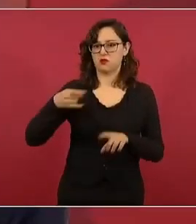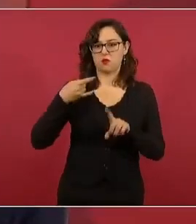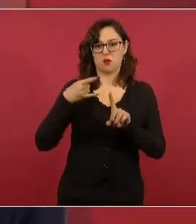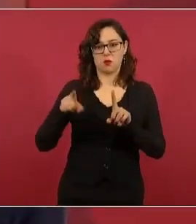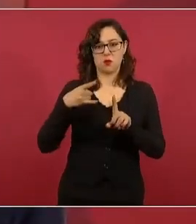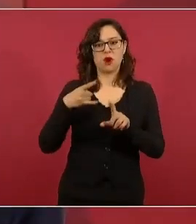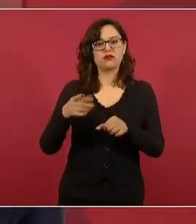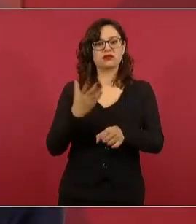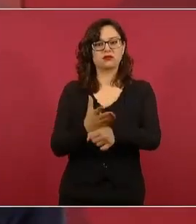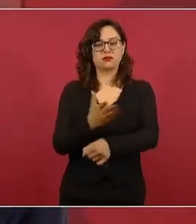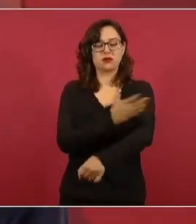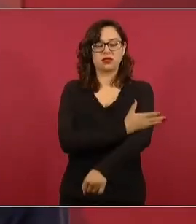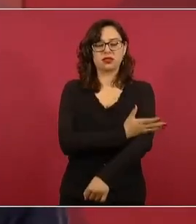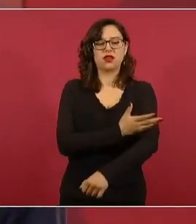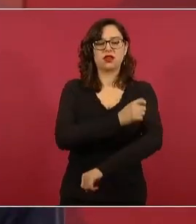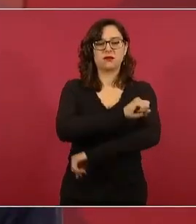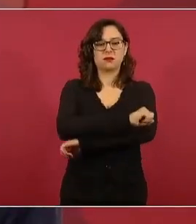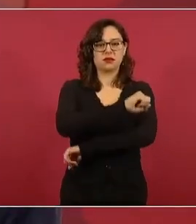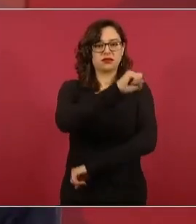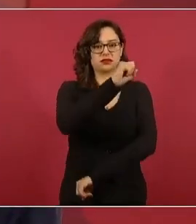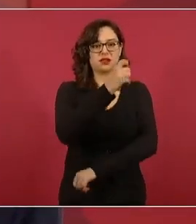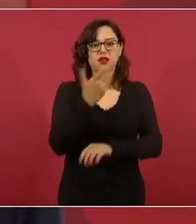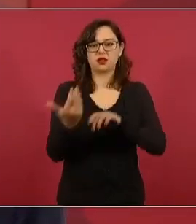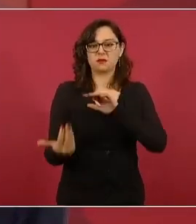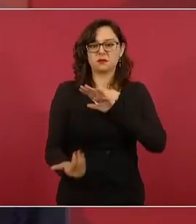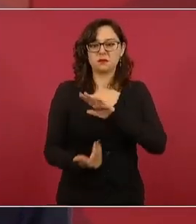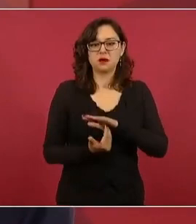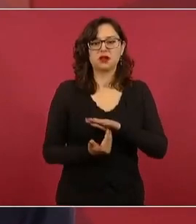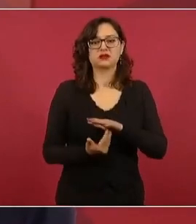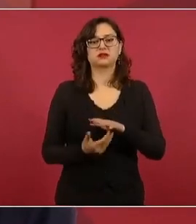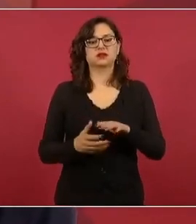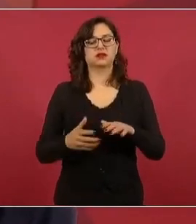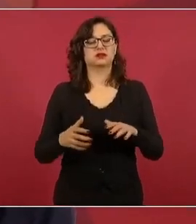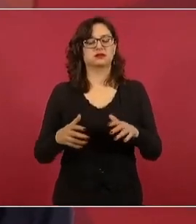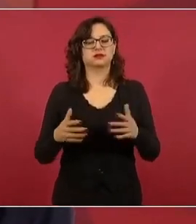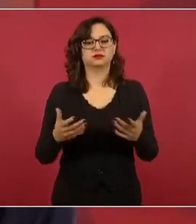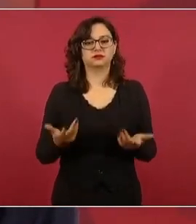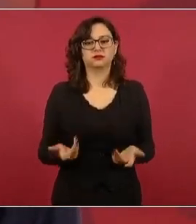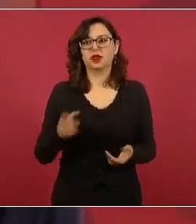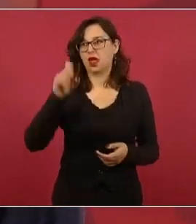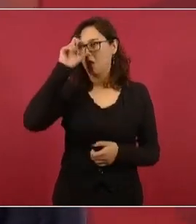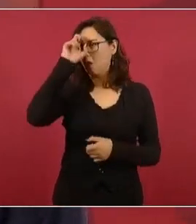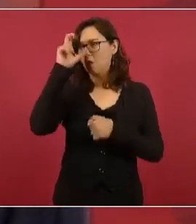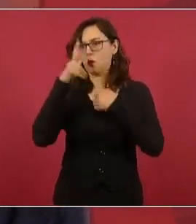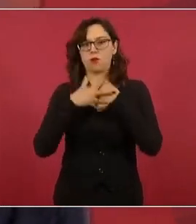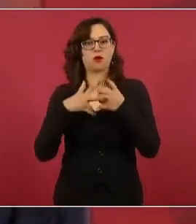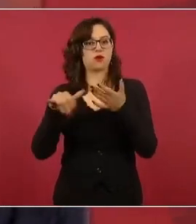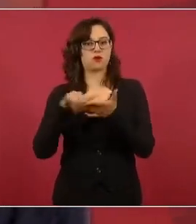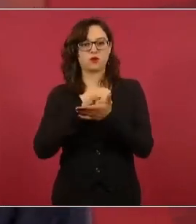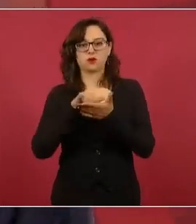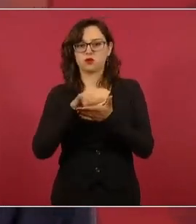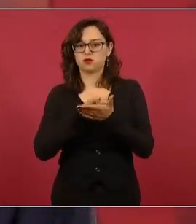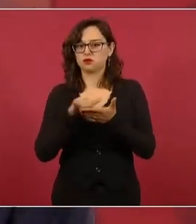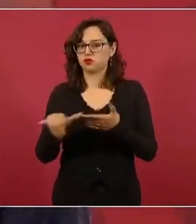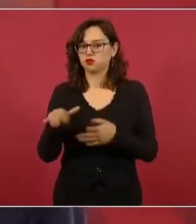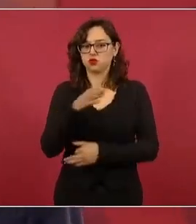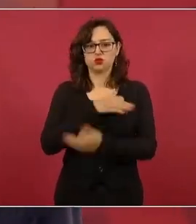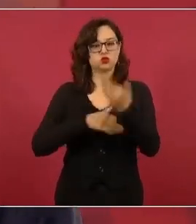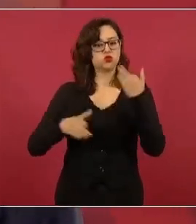de madera, las mesas, escritorios de Europa, de Nueva York, es